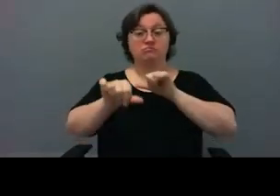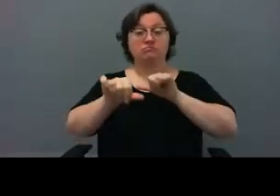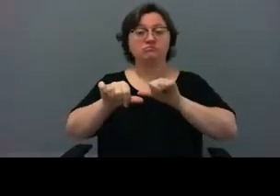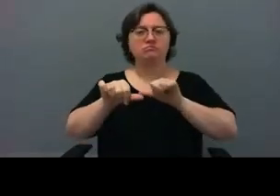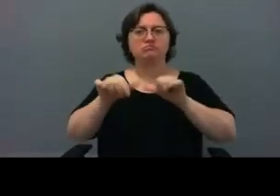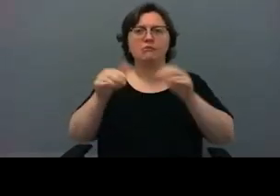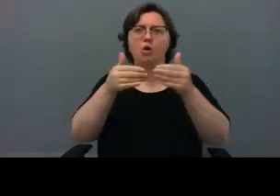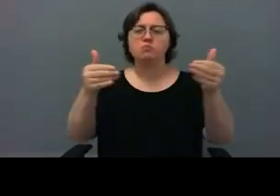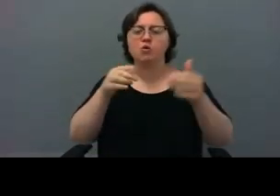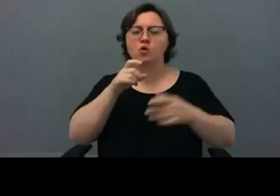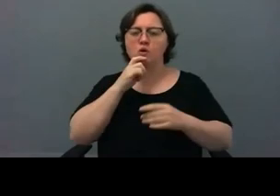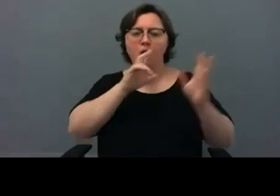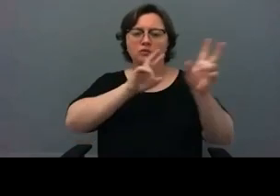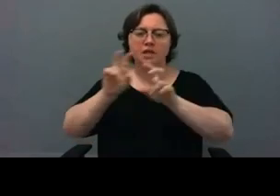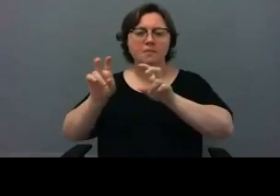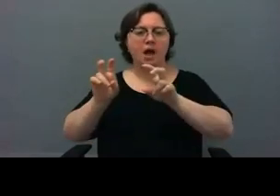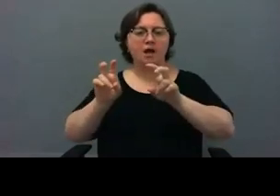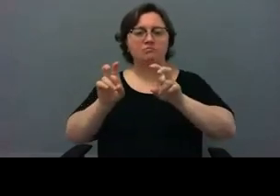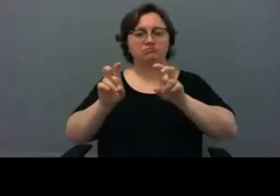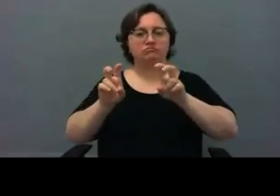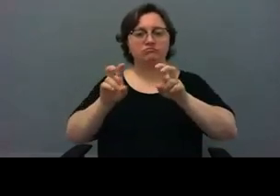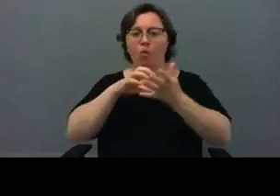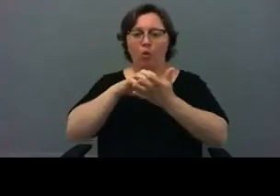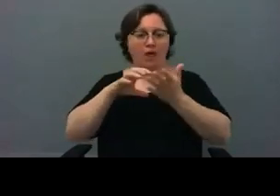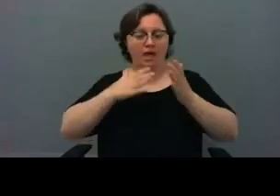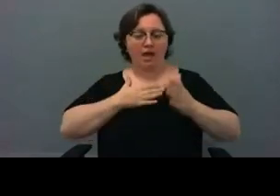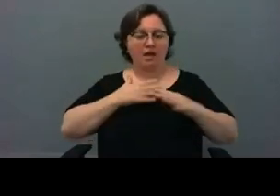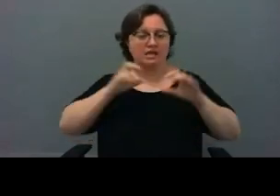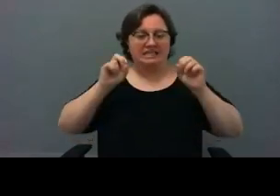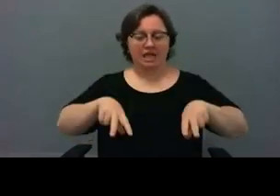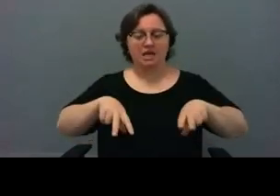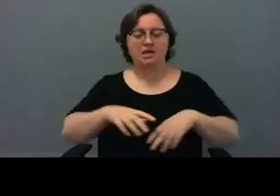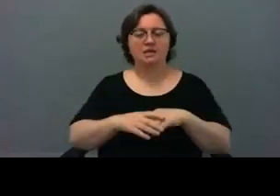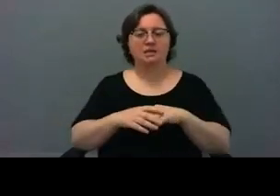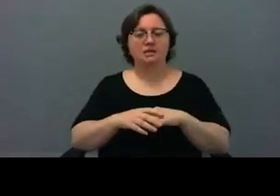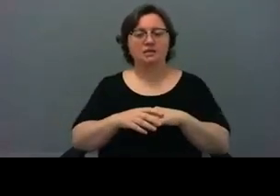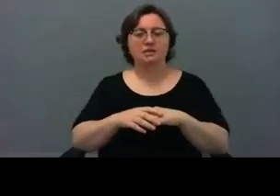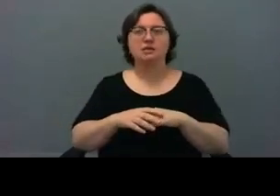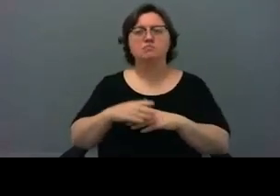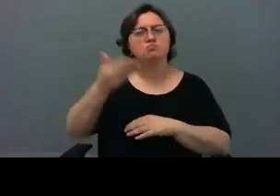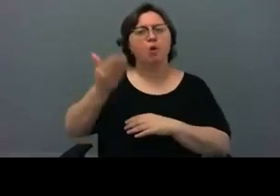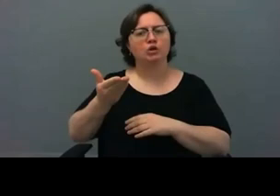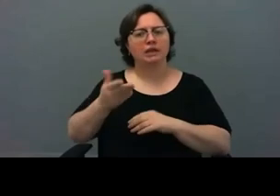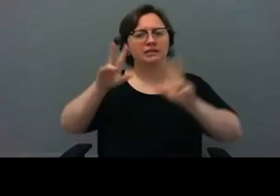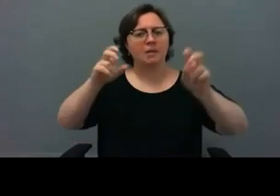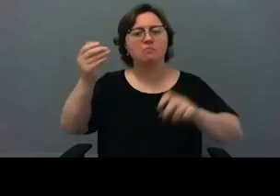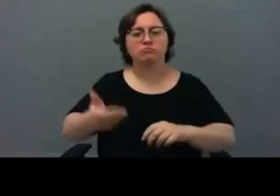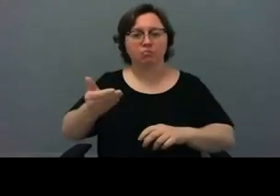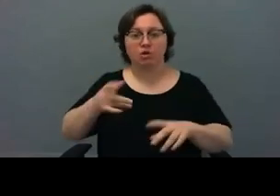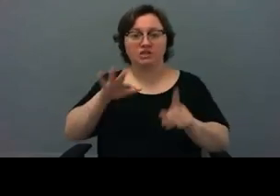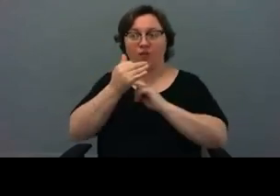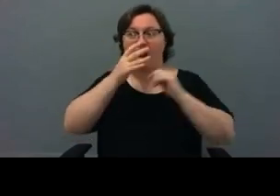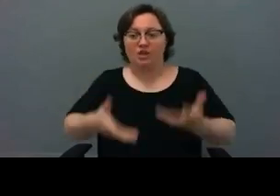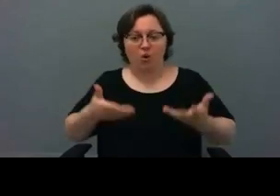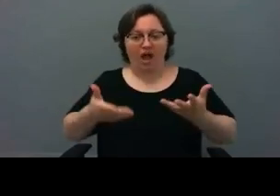una temática que yo creo que sin duda es no solo relevante, dada la actualidad